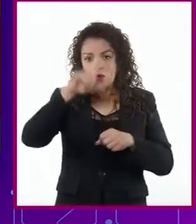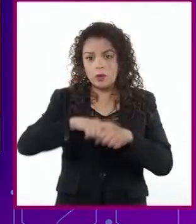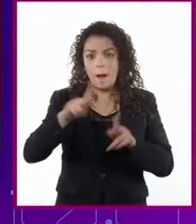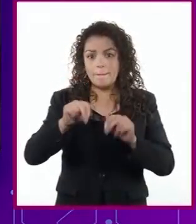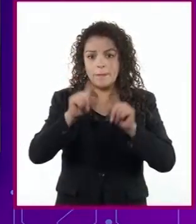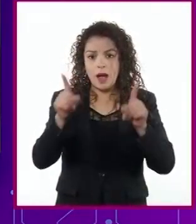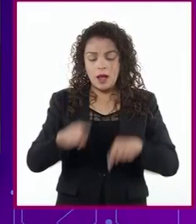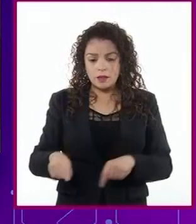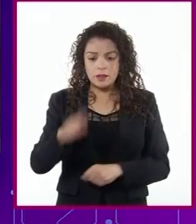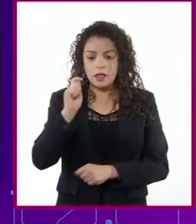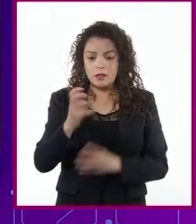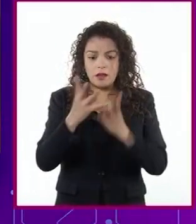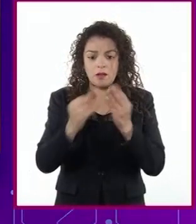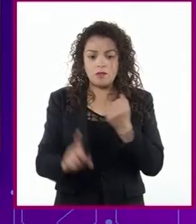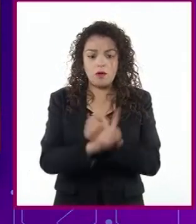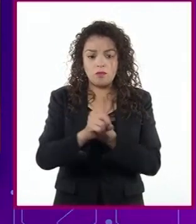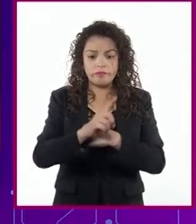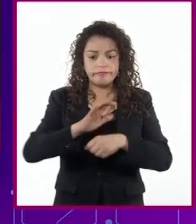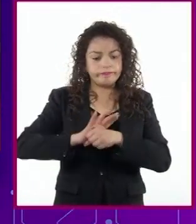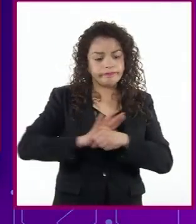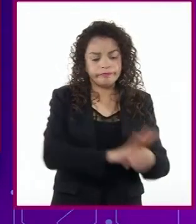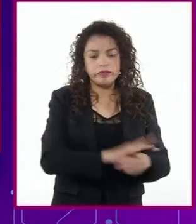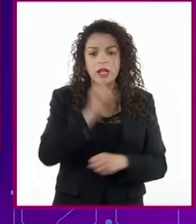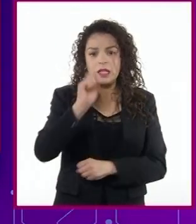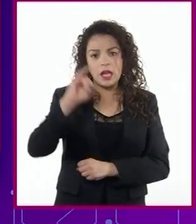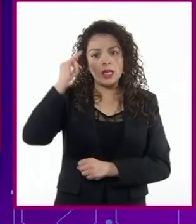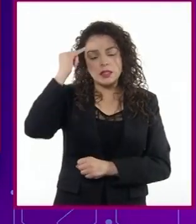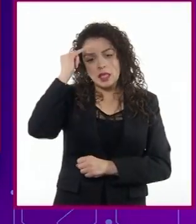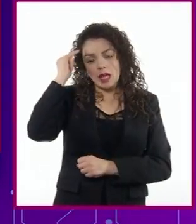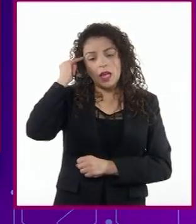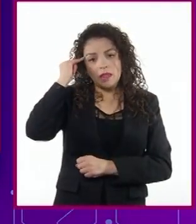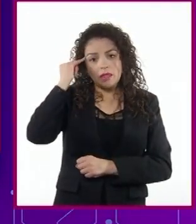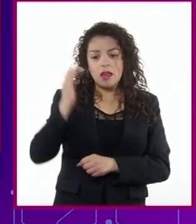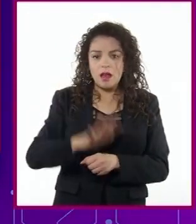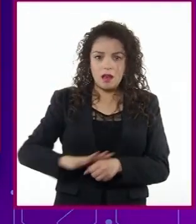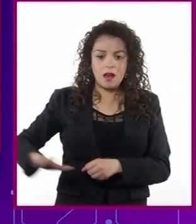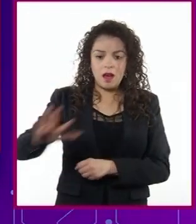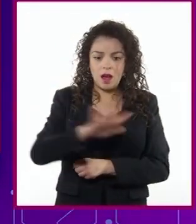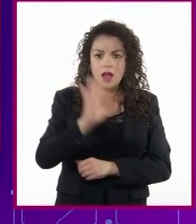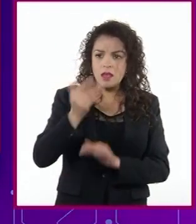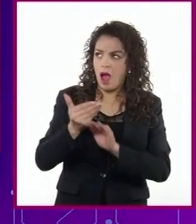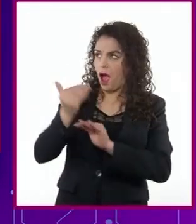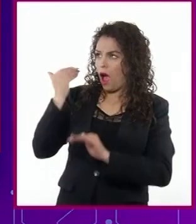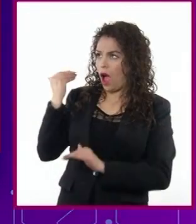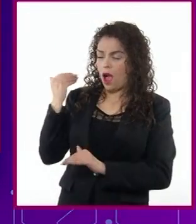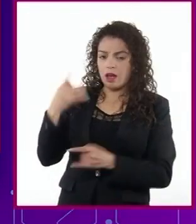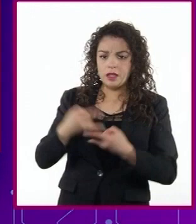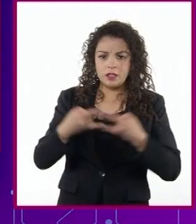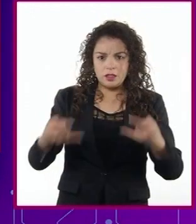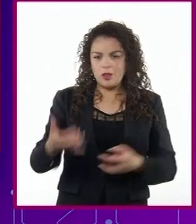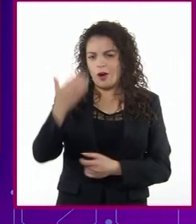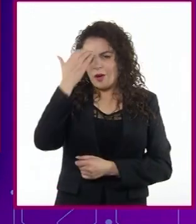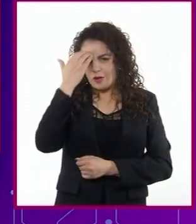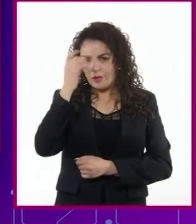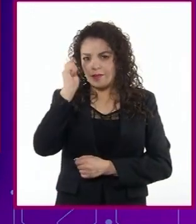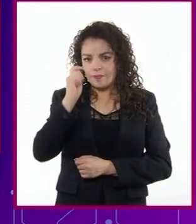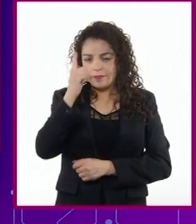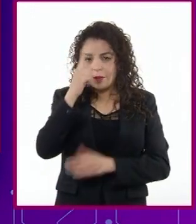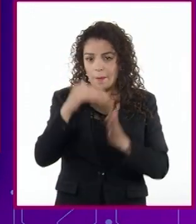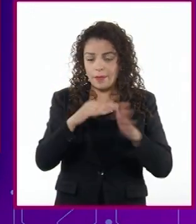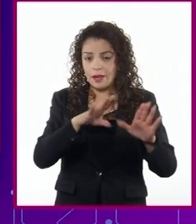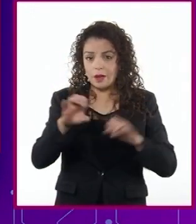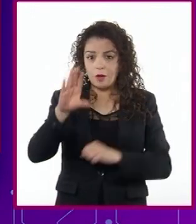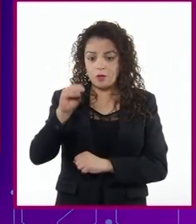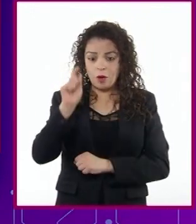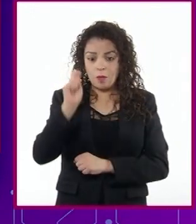la opresión existente entre los indígenas. Su historia ya era ampliamente conocida a nivel mundial cuando en la década de los 90 actuó